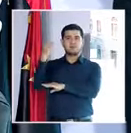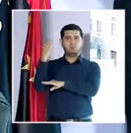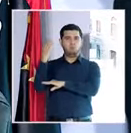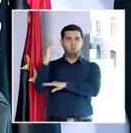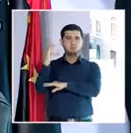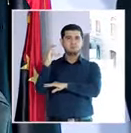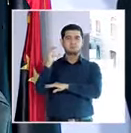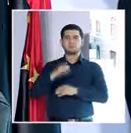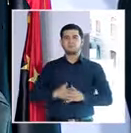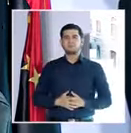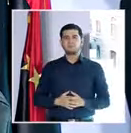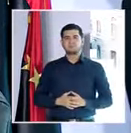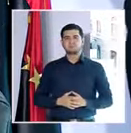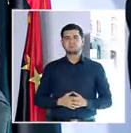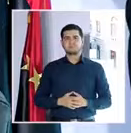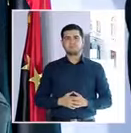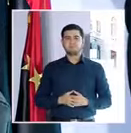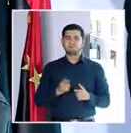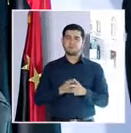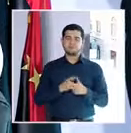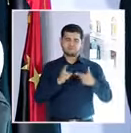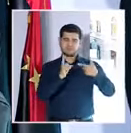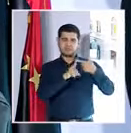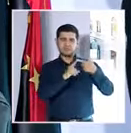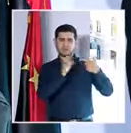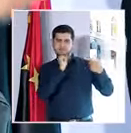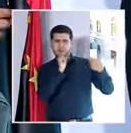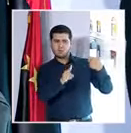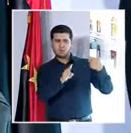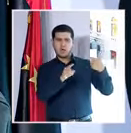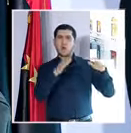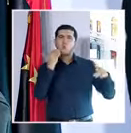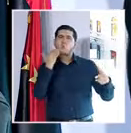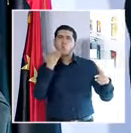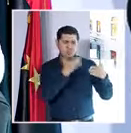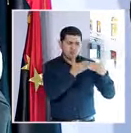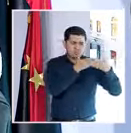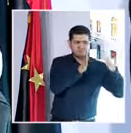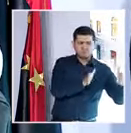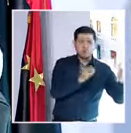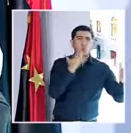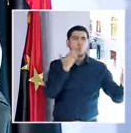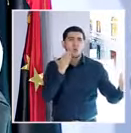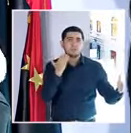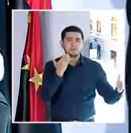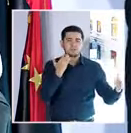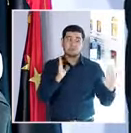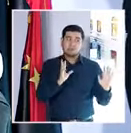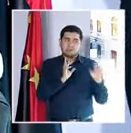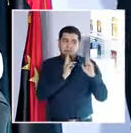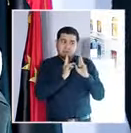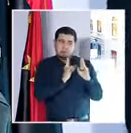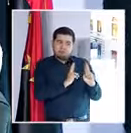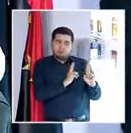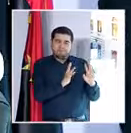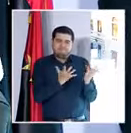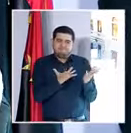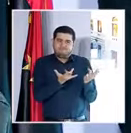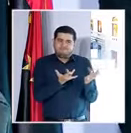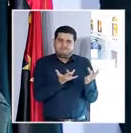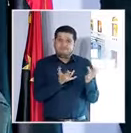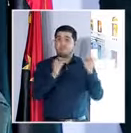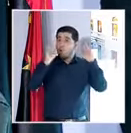manera que esa pregunta es difícil que yo la responda, pero genero este contexto para decirle que tenemos esperanza en